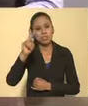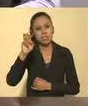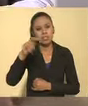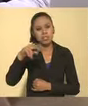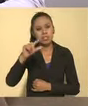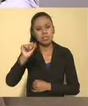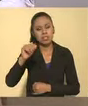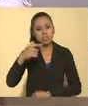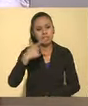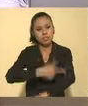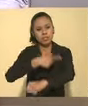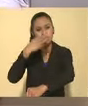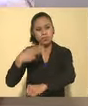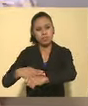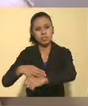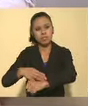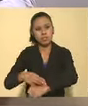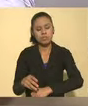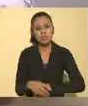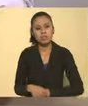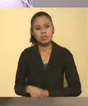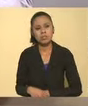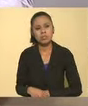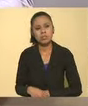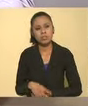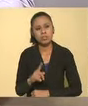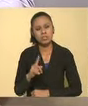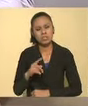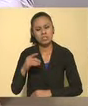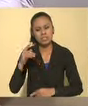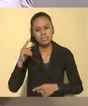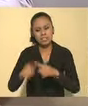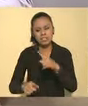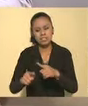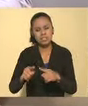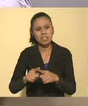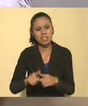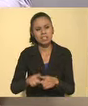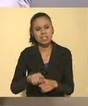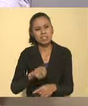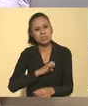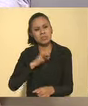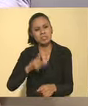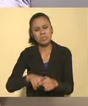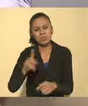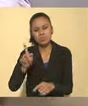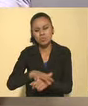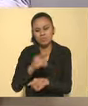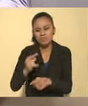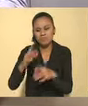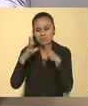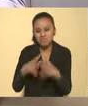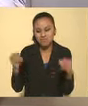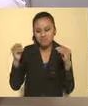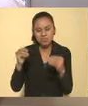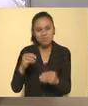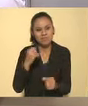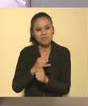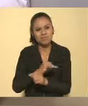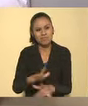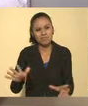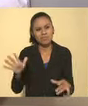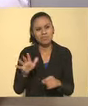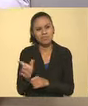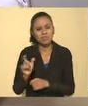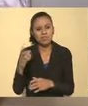GAM nos tiene una sugerencia, que no interrumpan a los especialistas porque desliga lo que están explicando y las opiniones que les dan